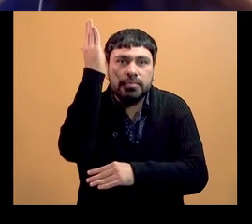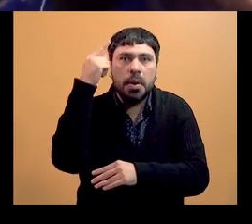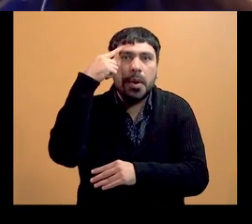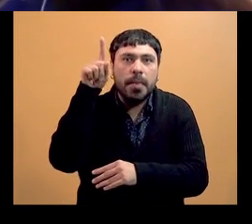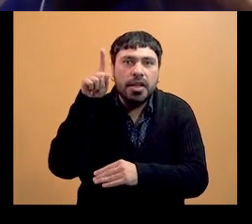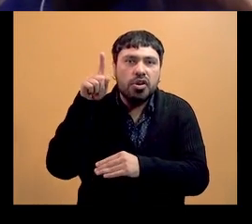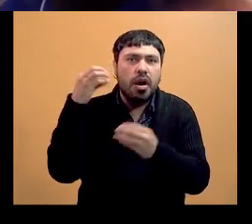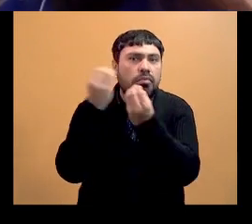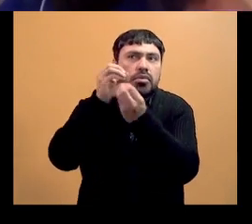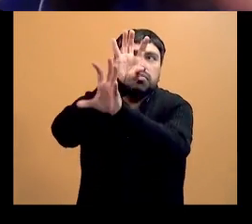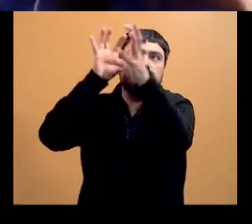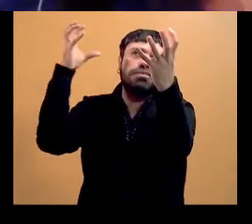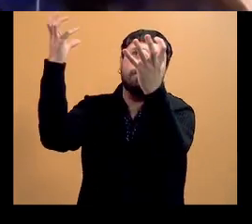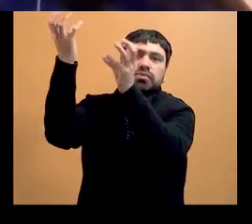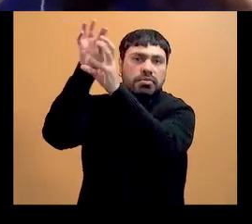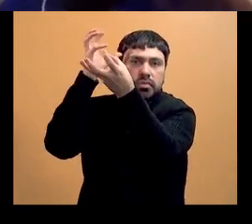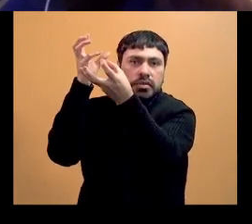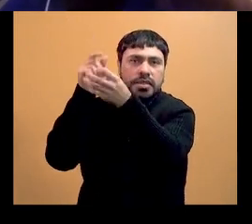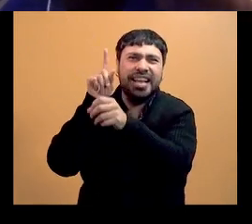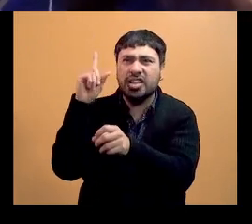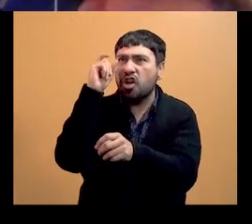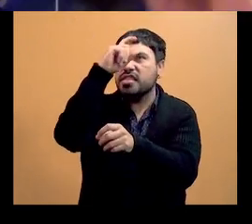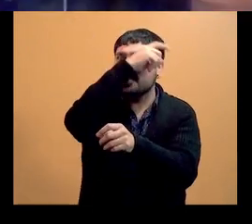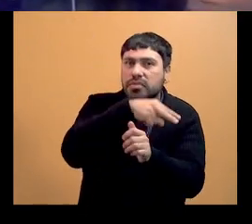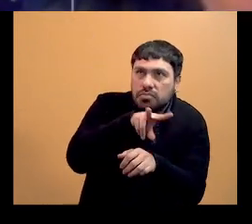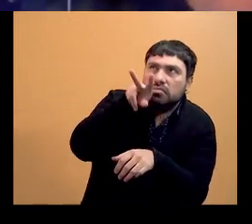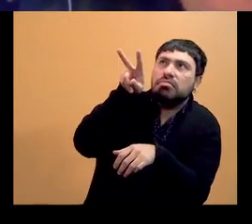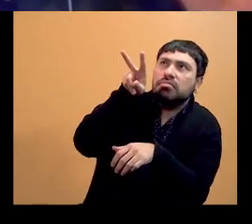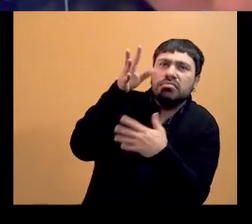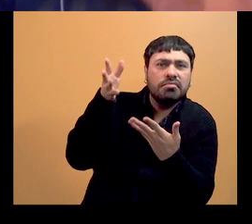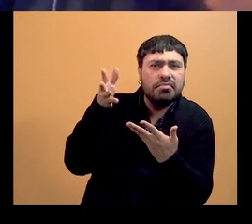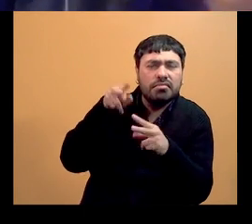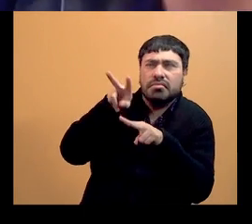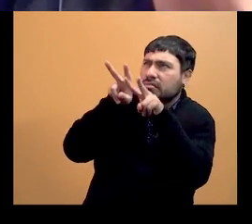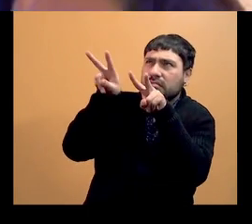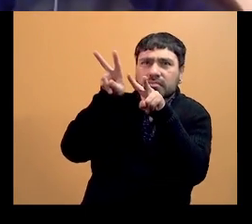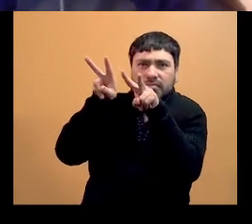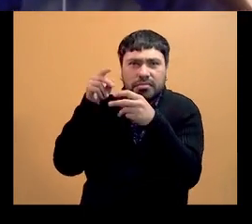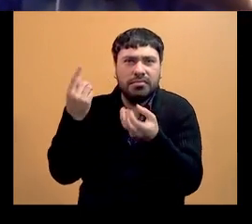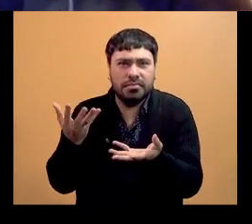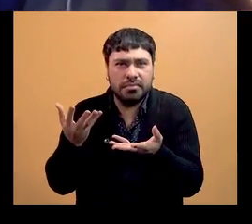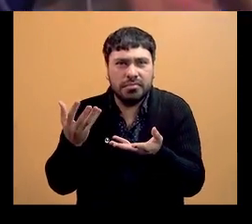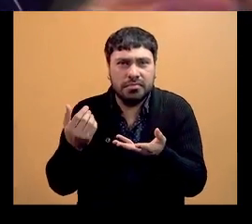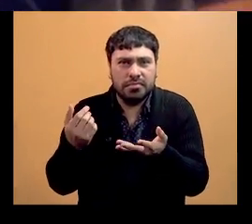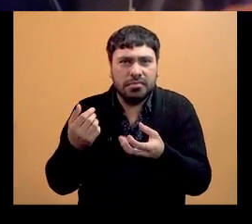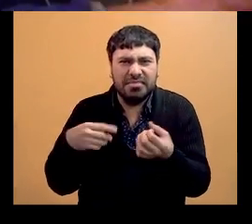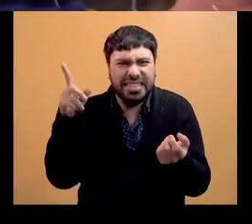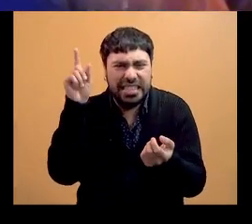que los satélites en órbita baja pueden ser generar, digamos, muchos brillos y eso efectivamente